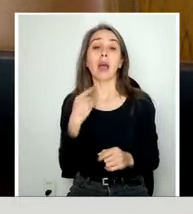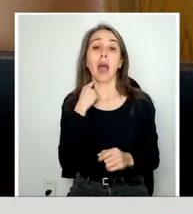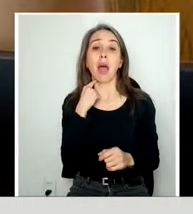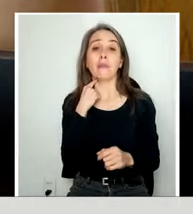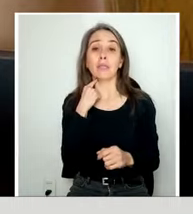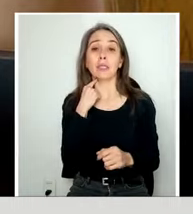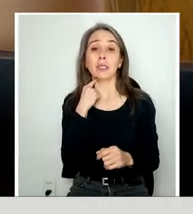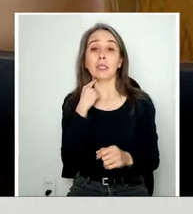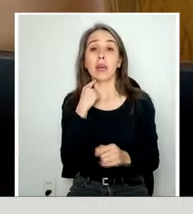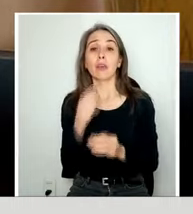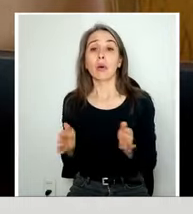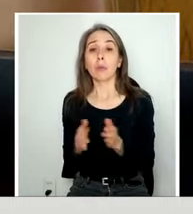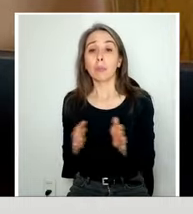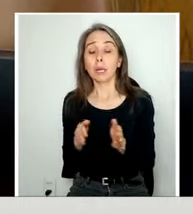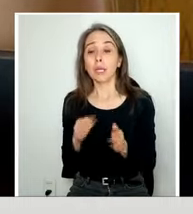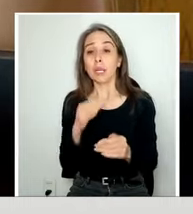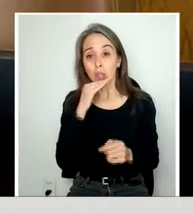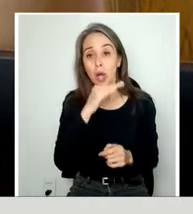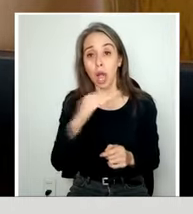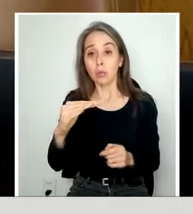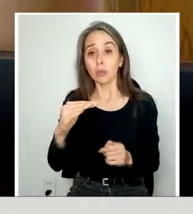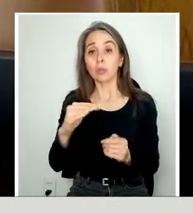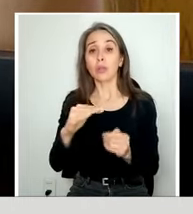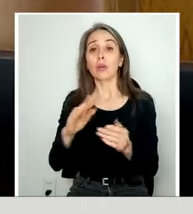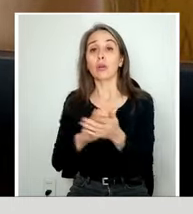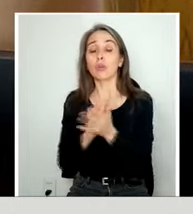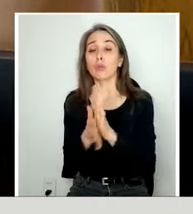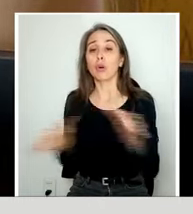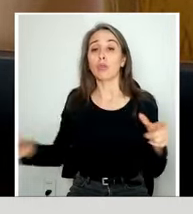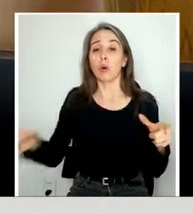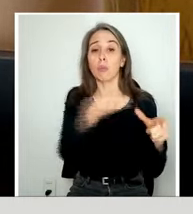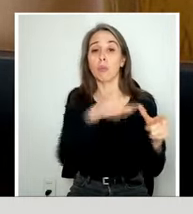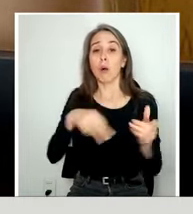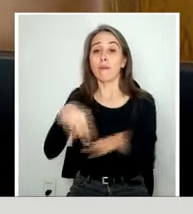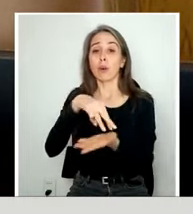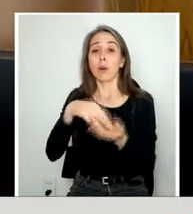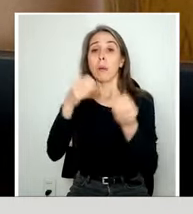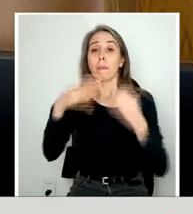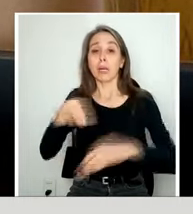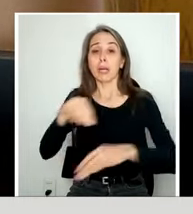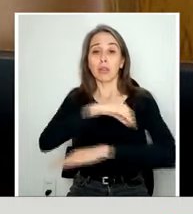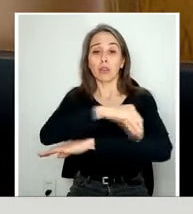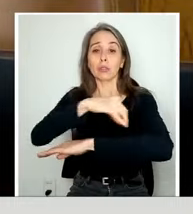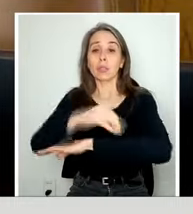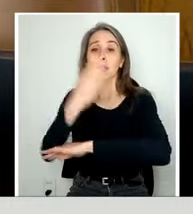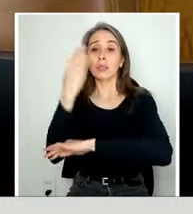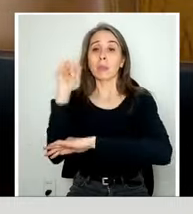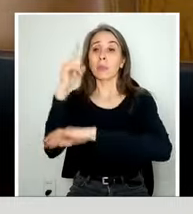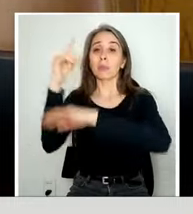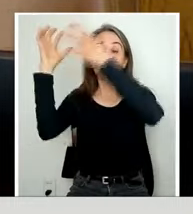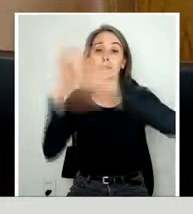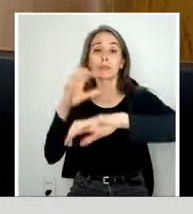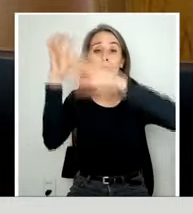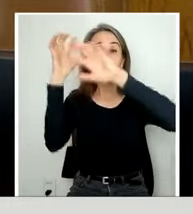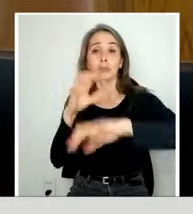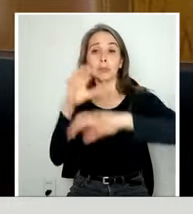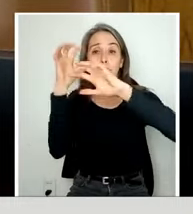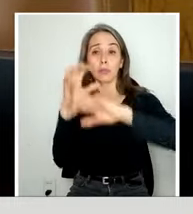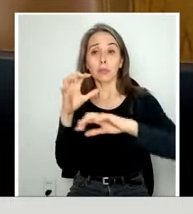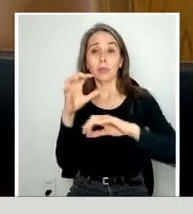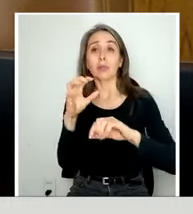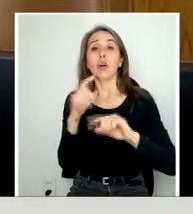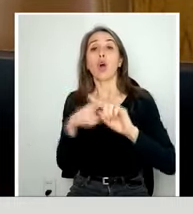pequeños agricultores de todo el maule que perdieron sus cosechas en el primer frente de mal tiempo otros que